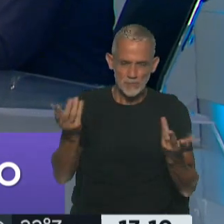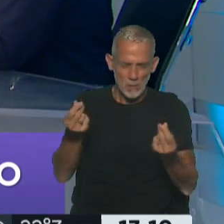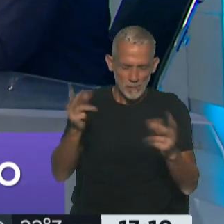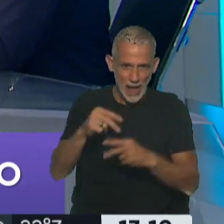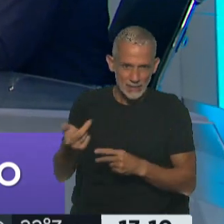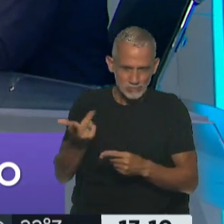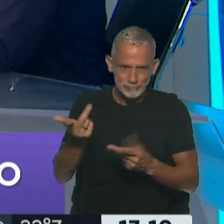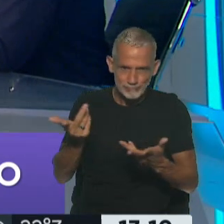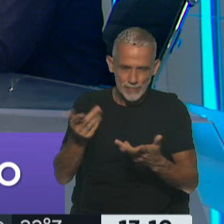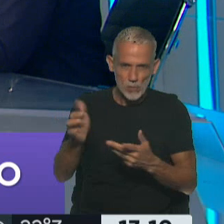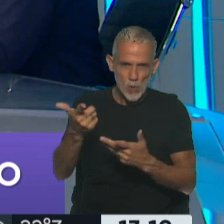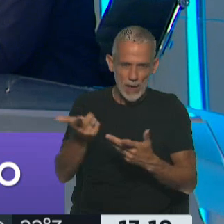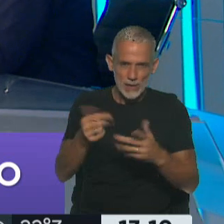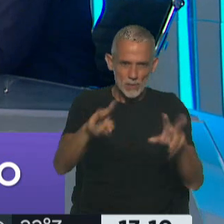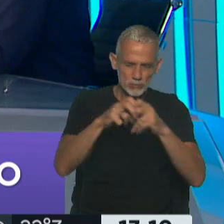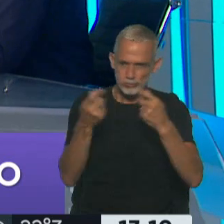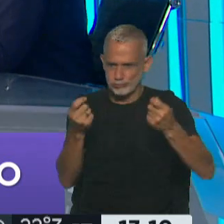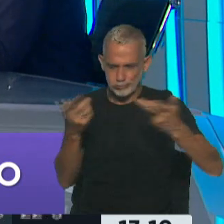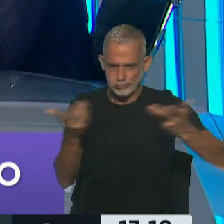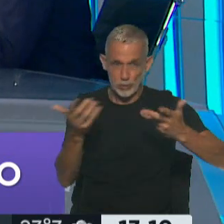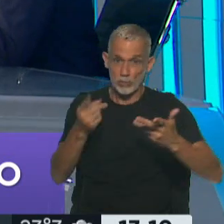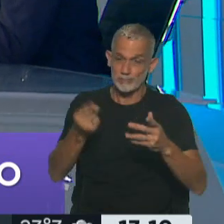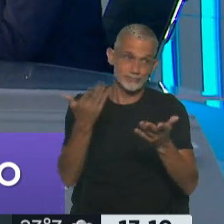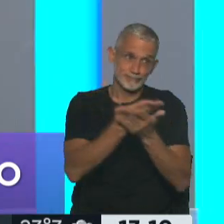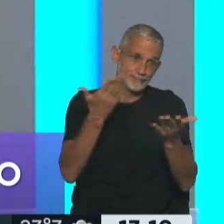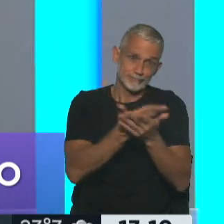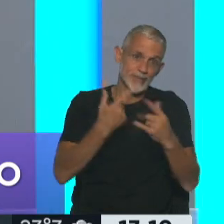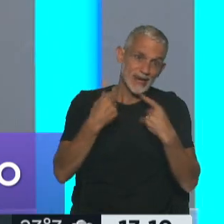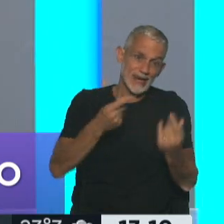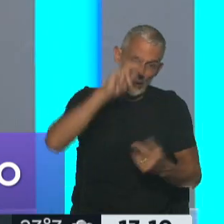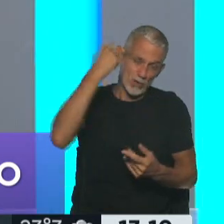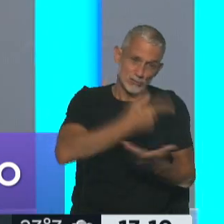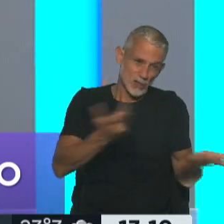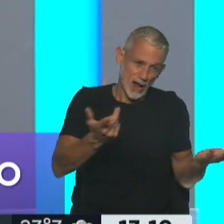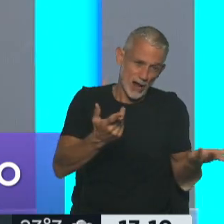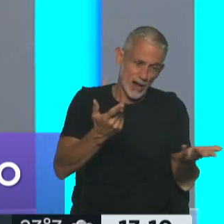le genera permanentemente llevar su reclamo al gobierno nacional. El gobierno nacional